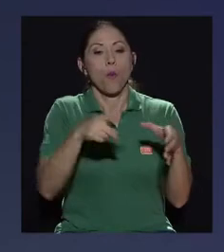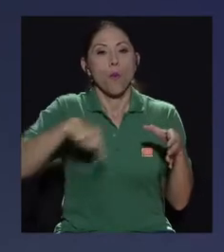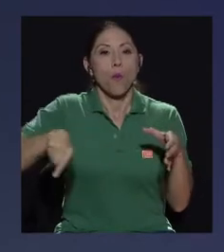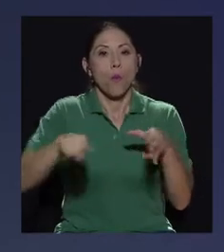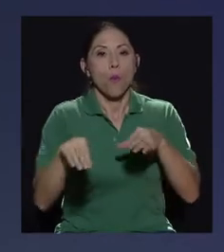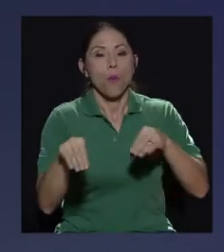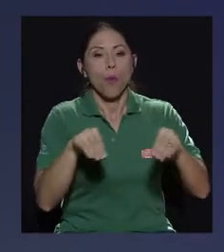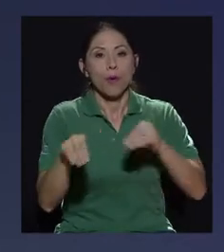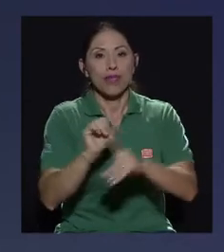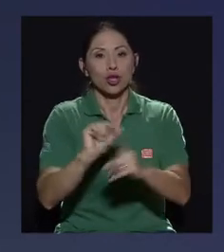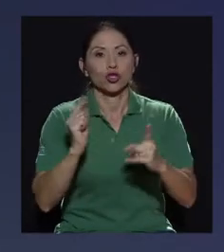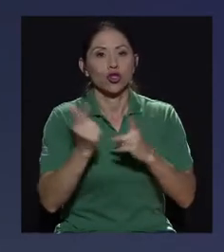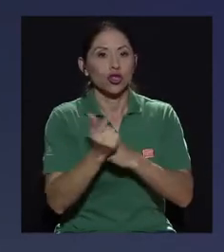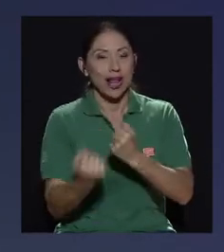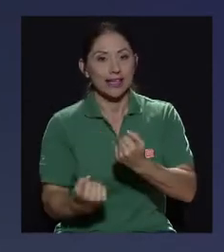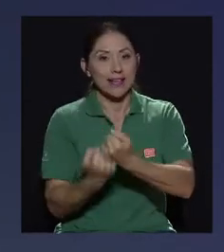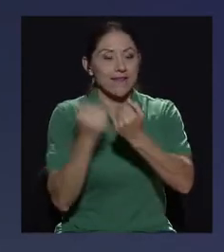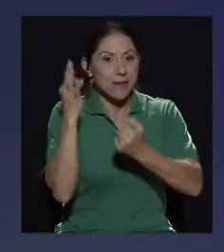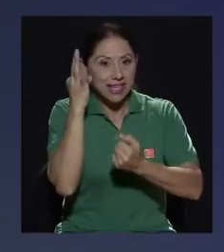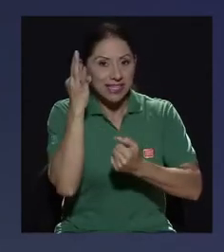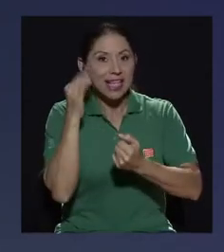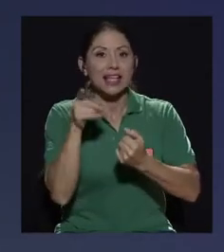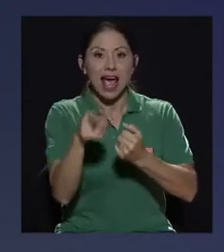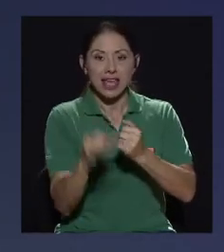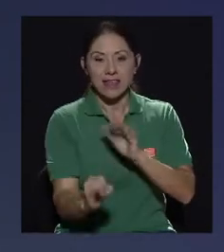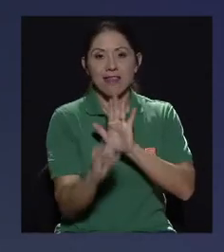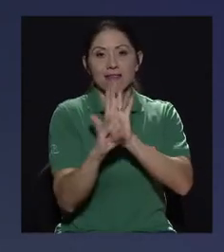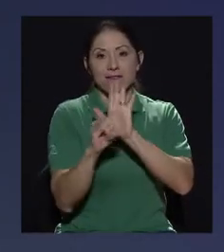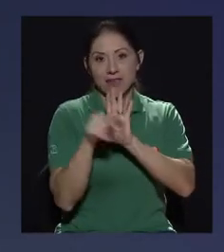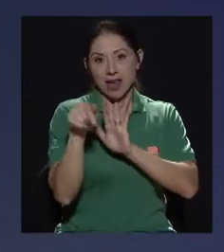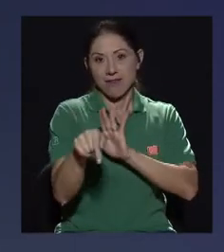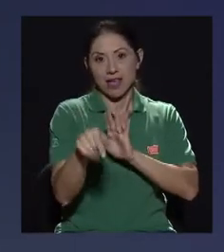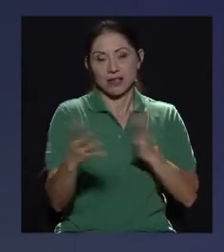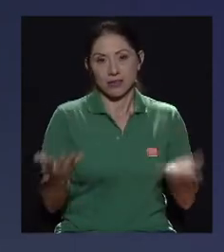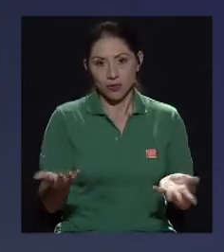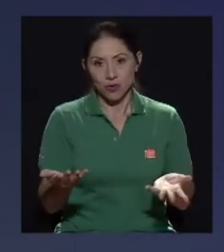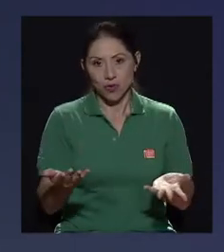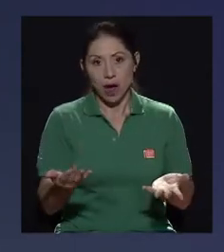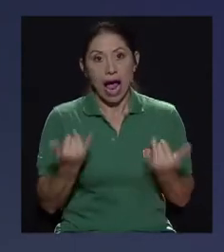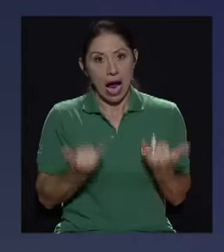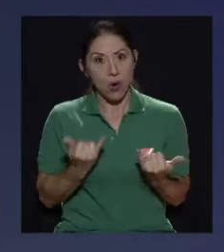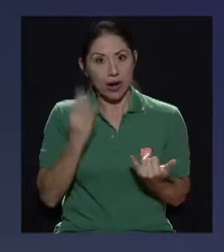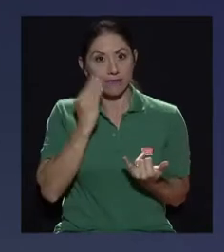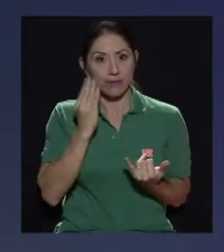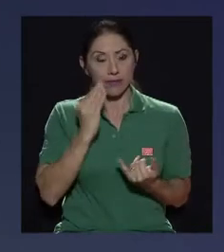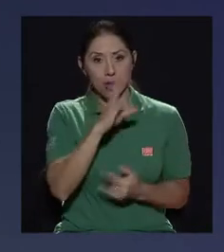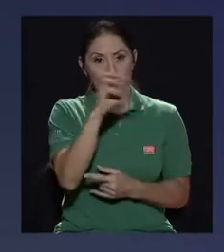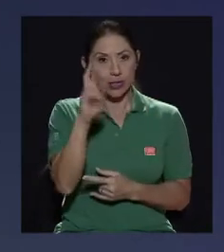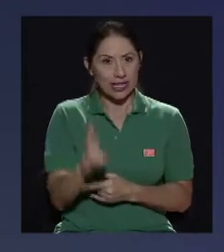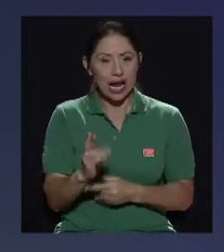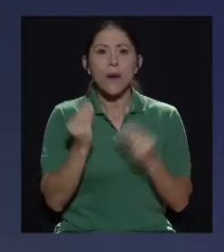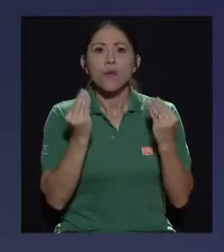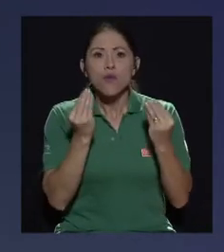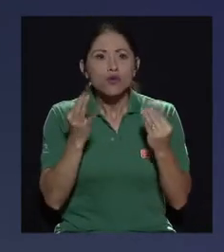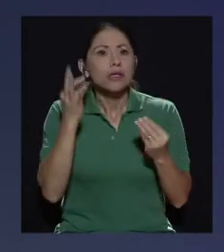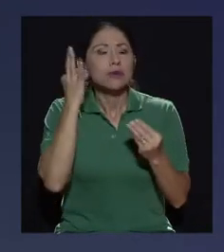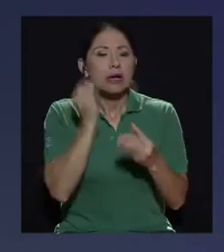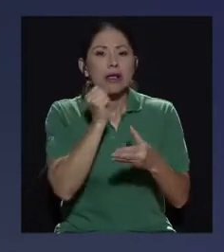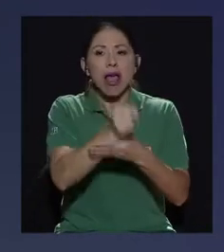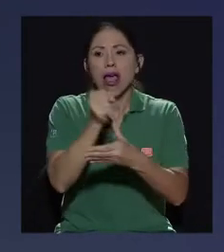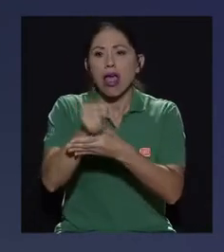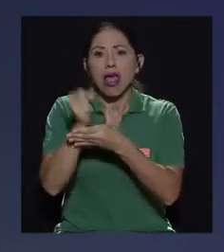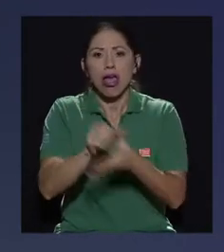identificaban en el golpe una una razón de ser de eso también lo estamos viviendo ahora en costa rica también una gran cantidad de femicidios